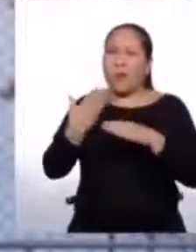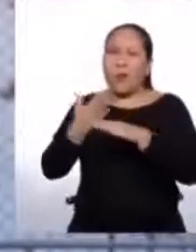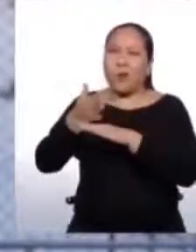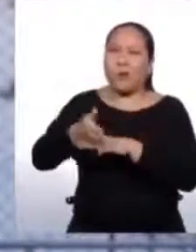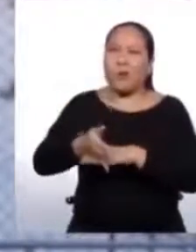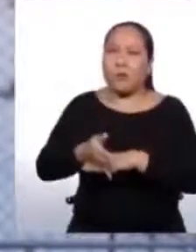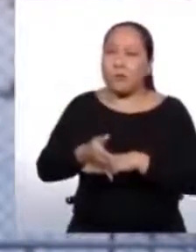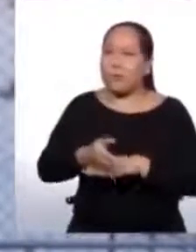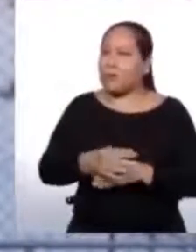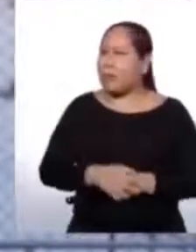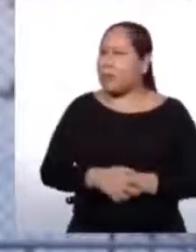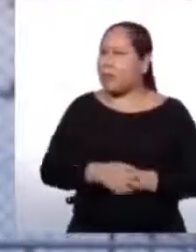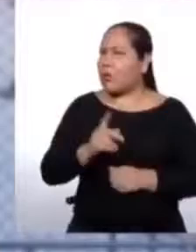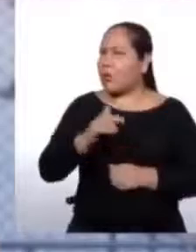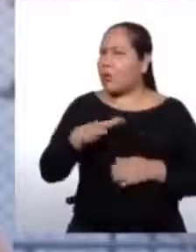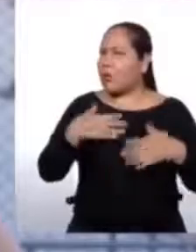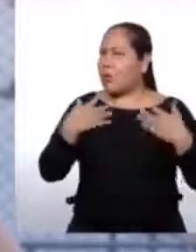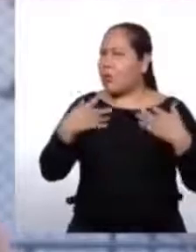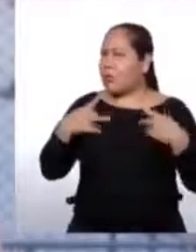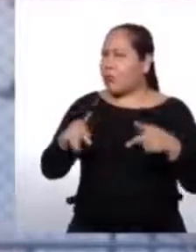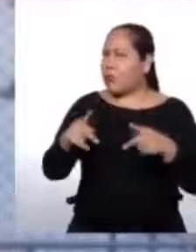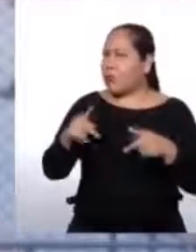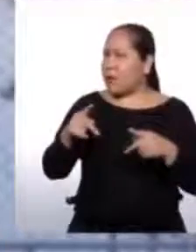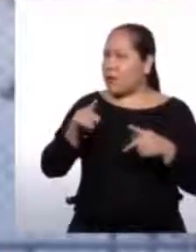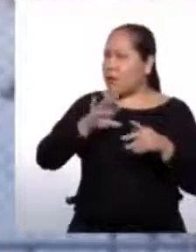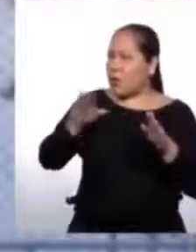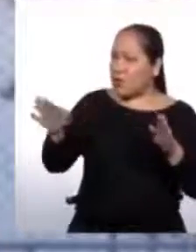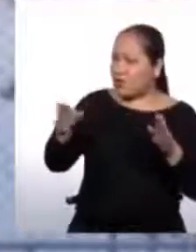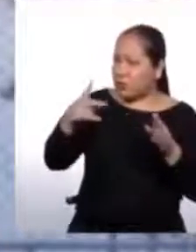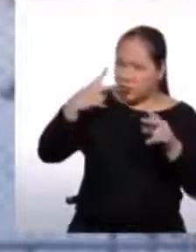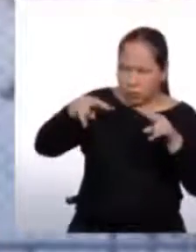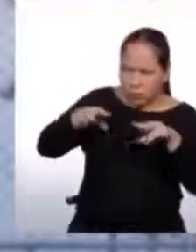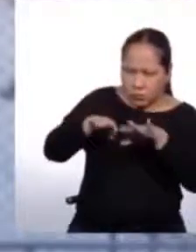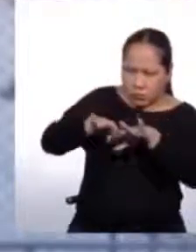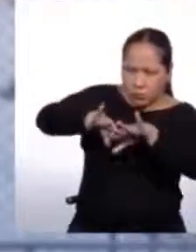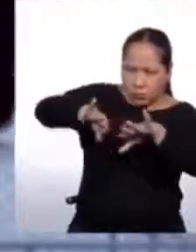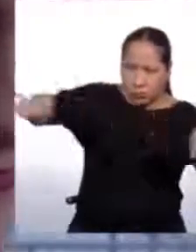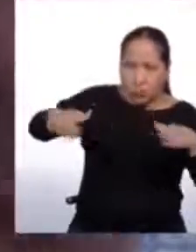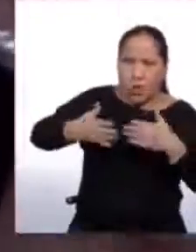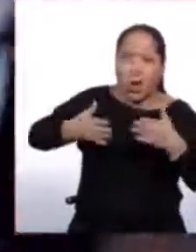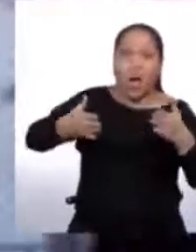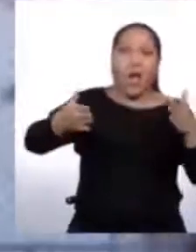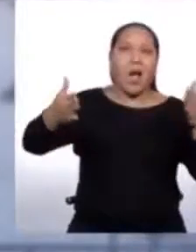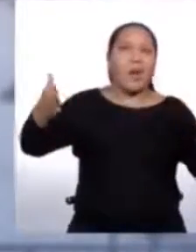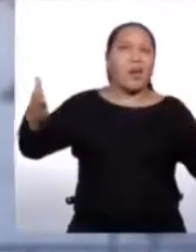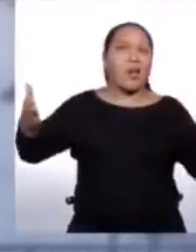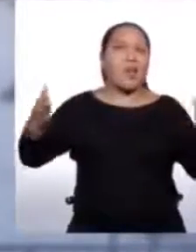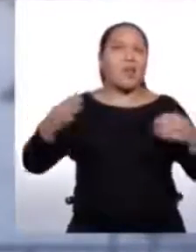no iba a permitir que un accidente natural impidiera mis planes de expansión.